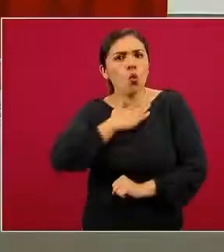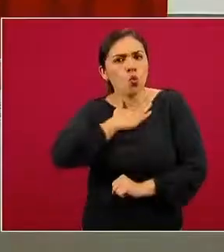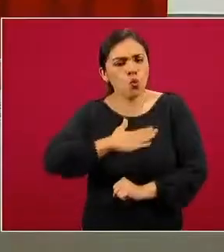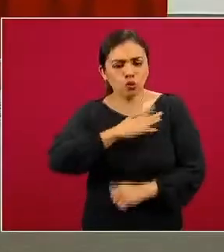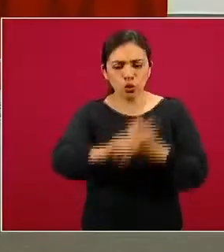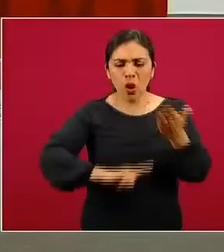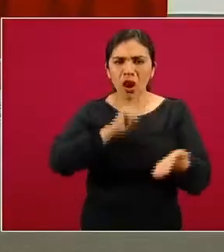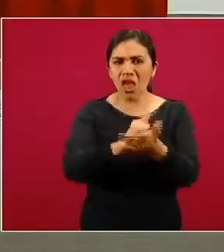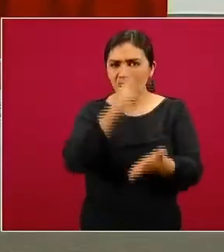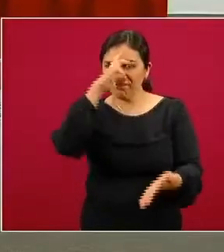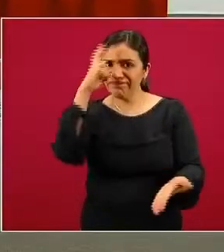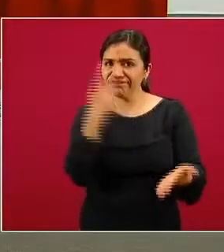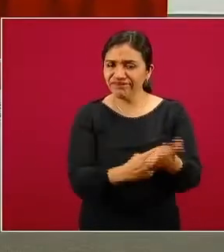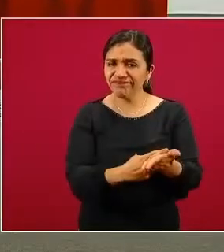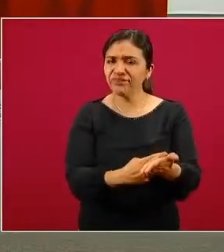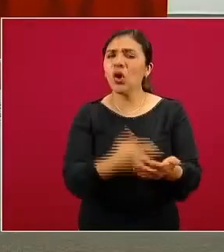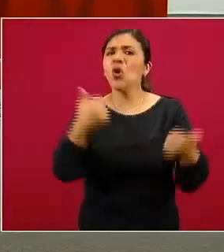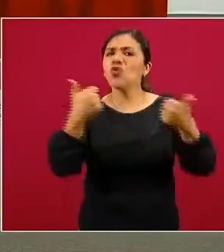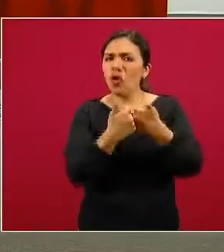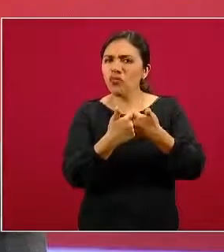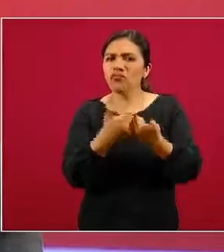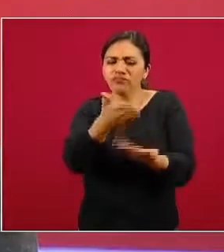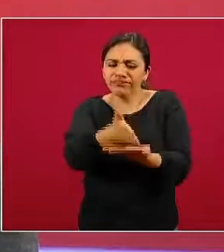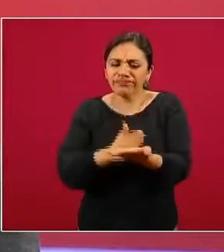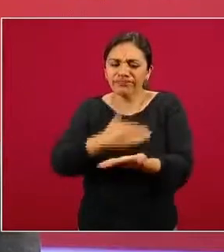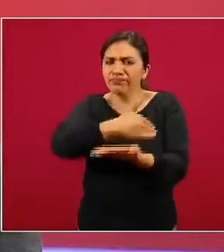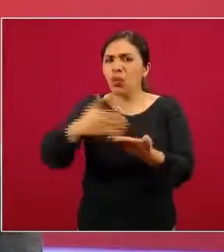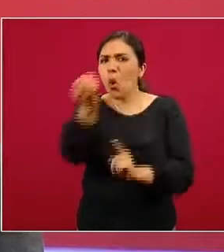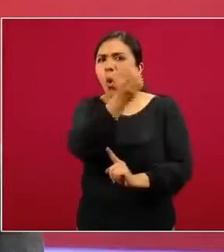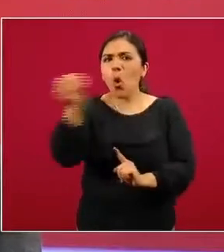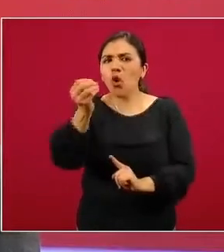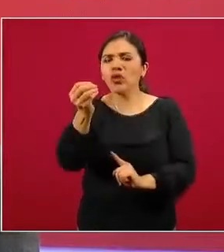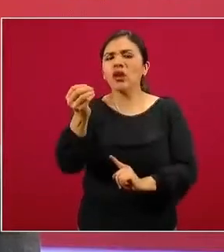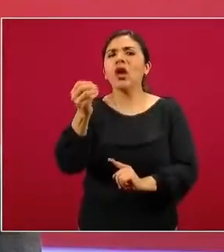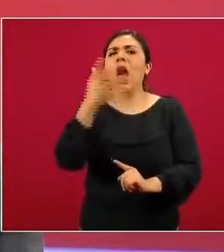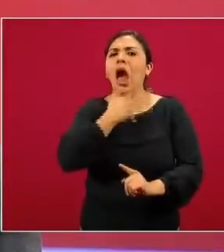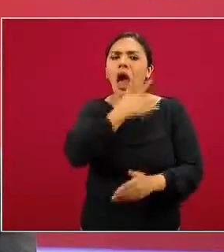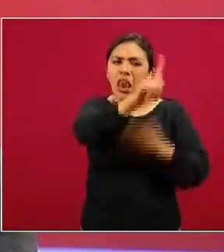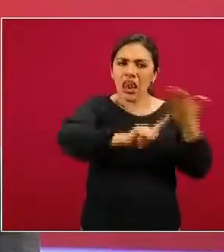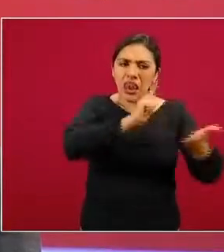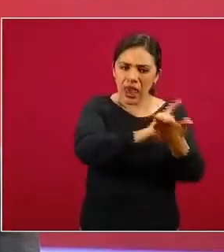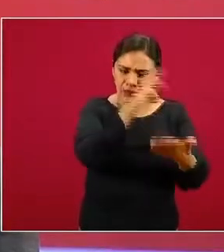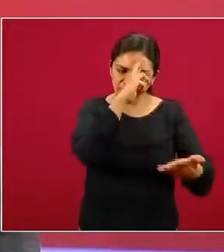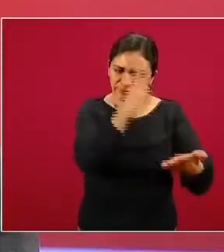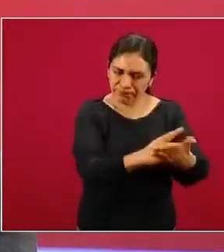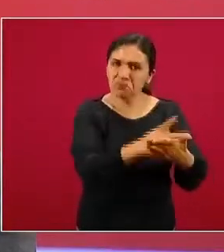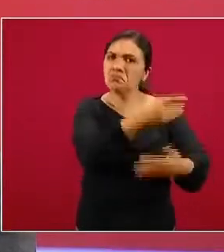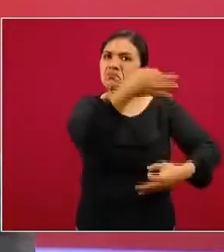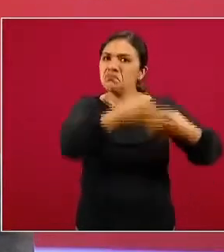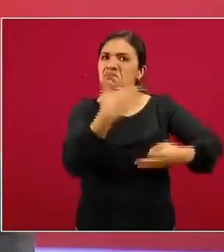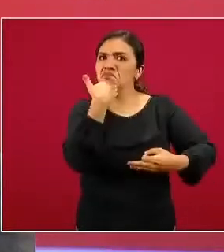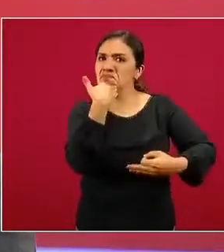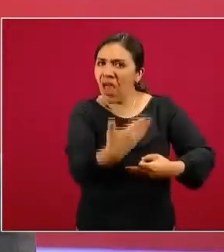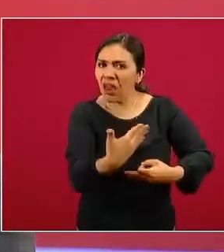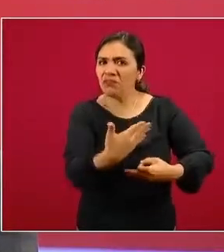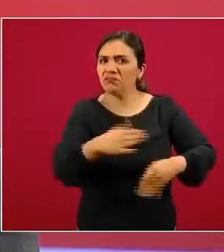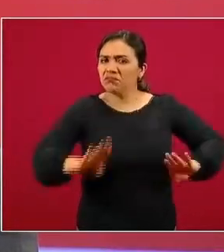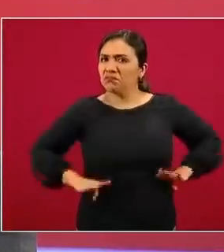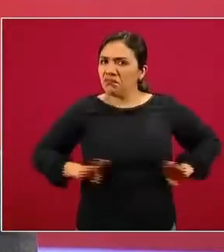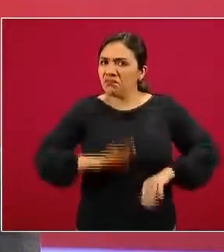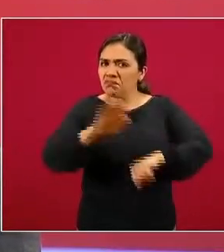vive en una separación de poderes, que existe un poder legislativo competente y además